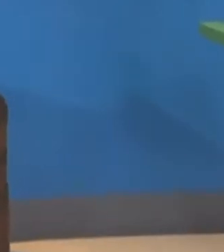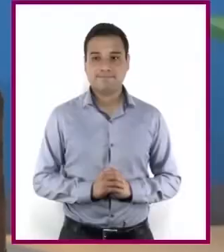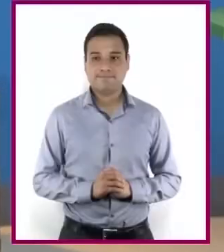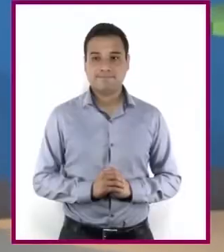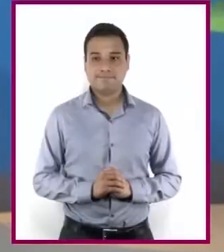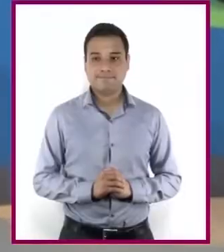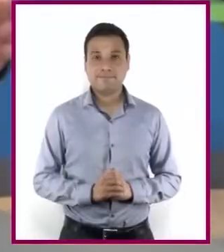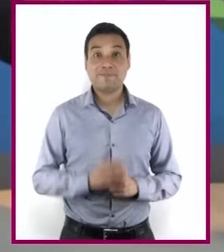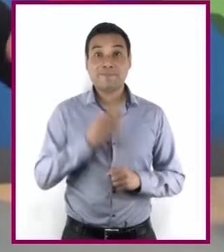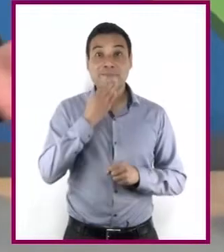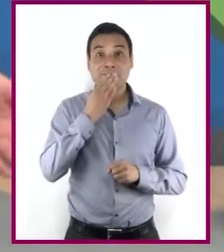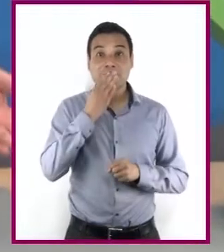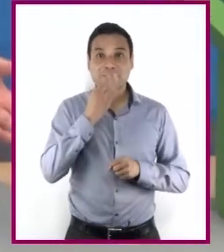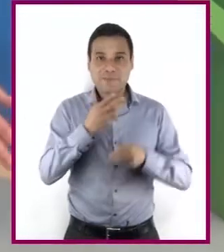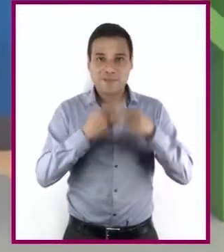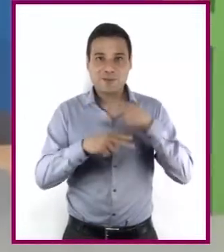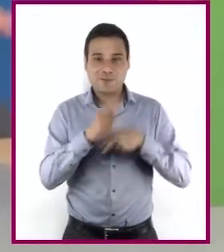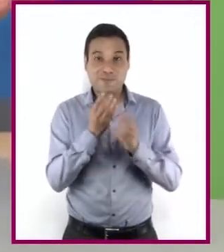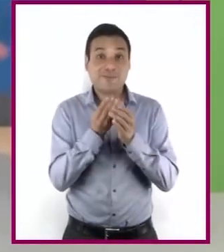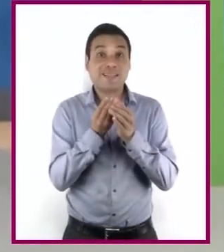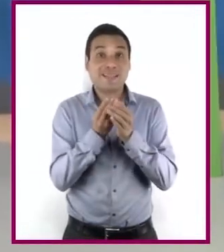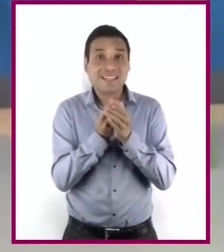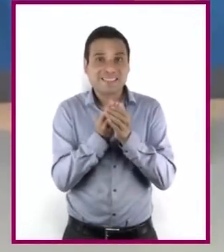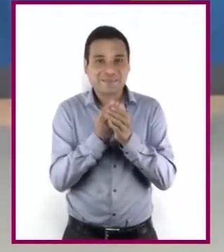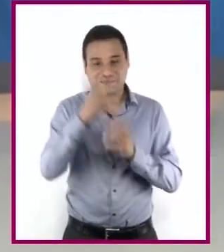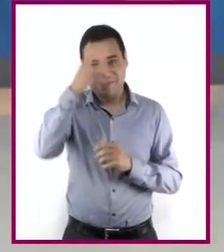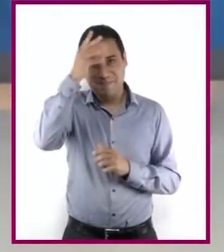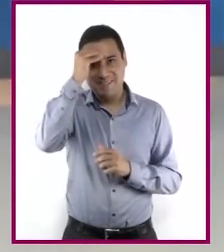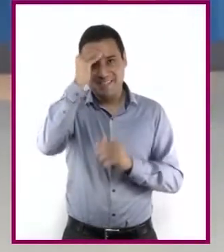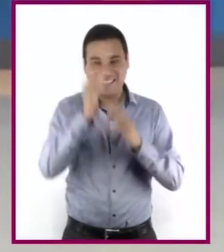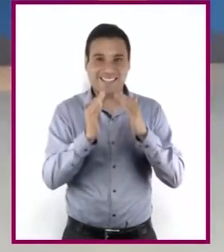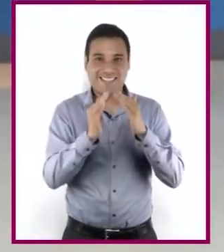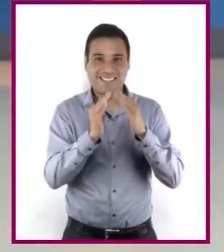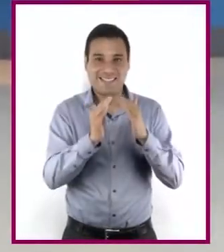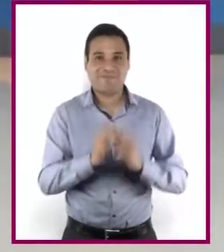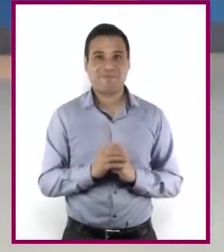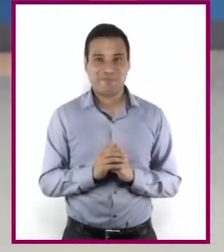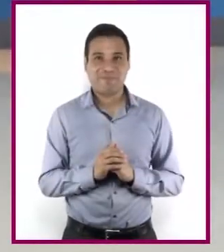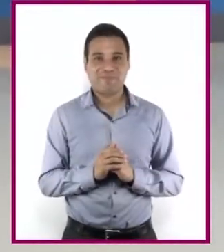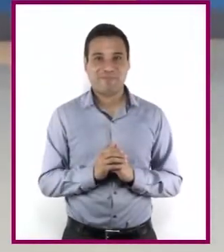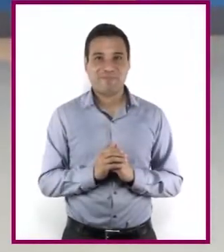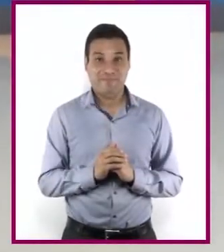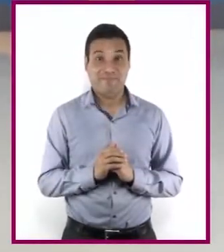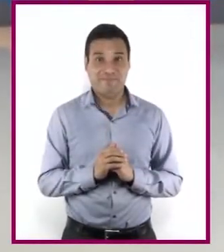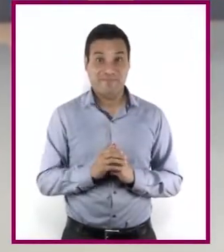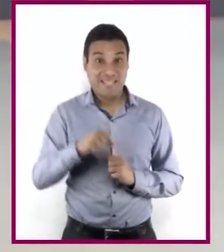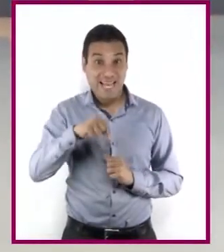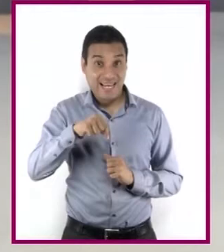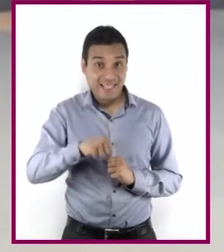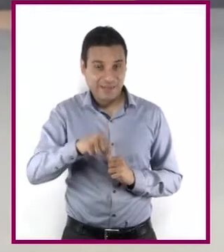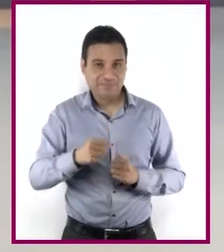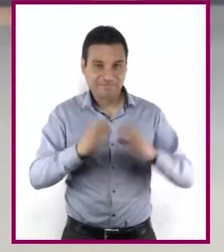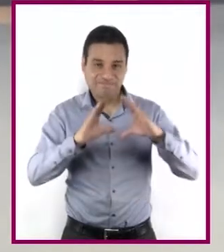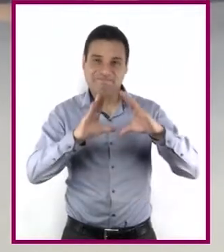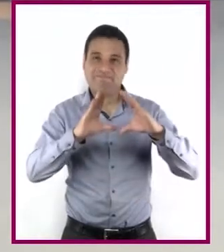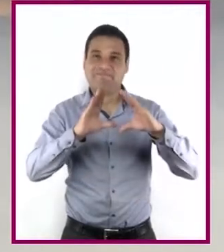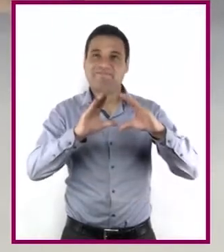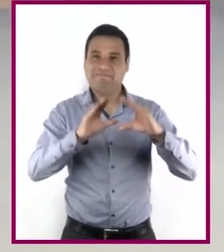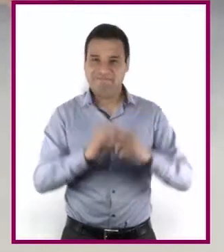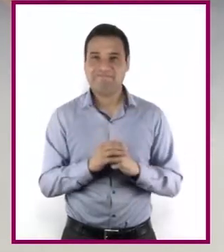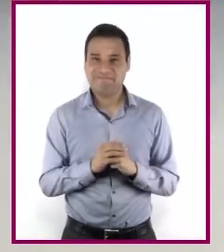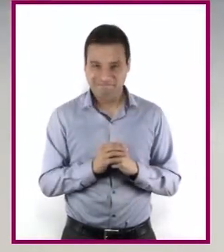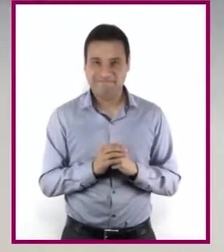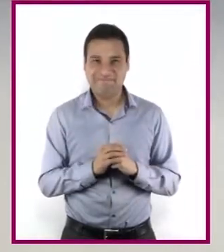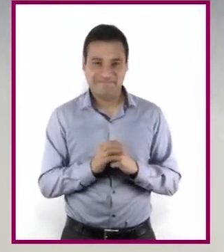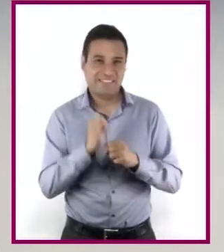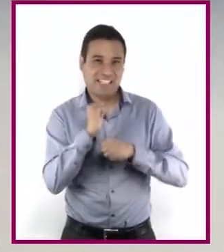Bienvenidas y bienvenidos a una sesión más de Aprende en Casa, nuestra herramienta de aprendizaje para el ciclo escolar